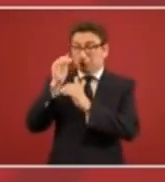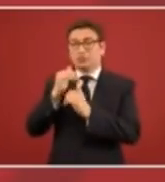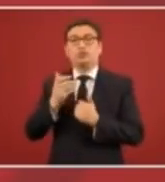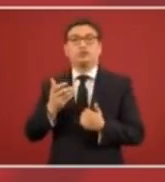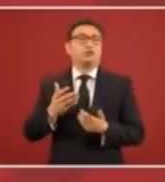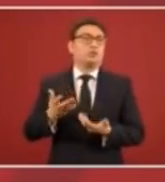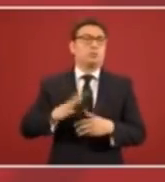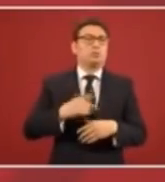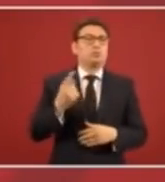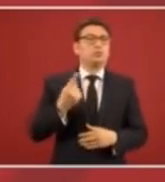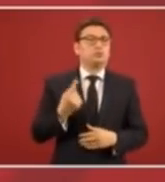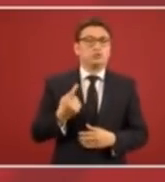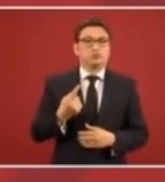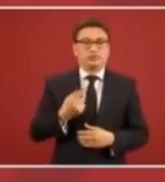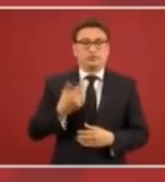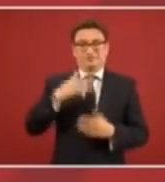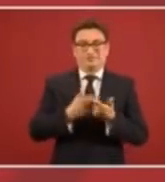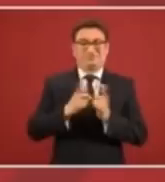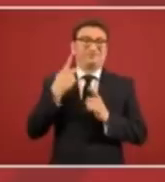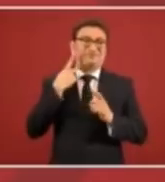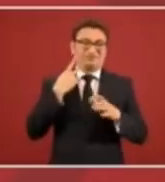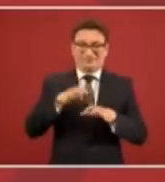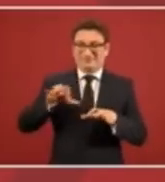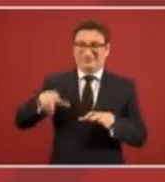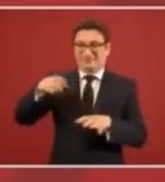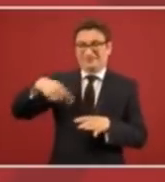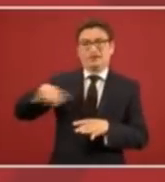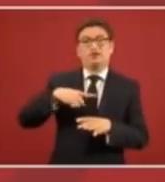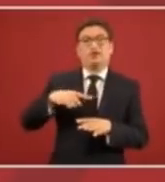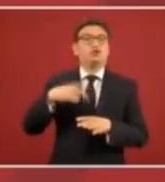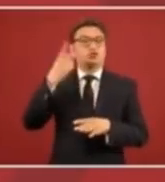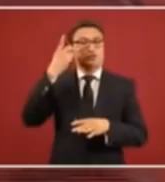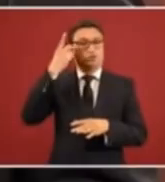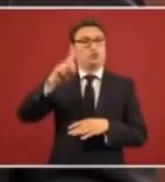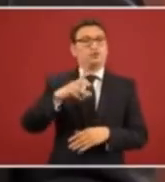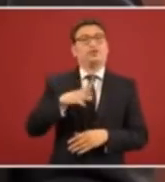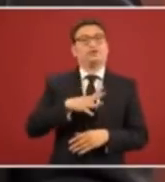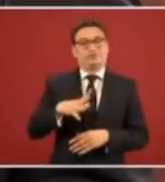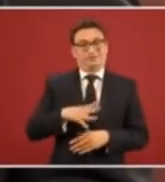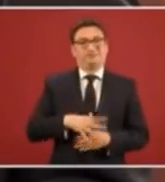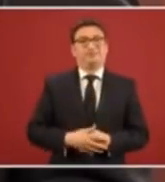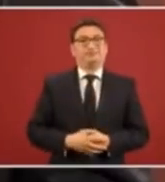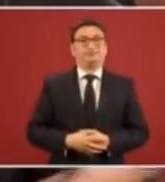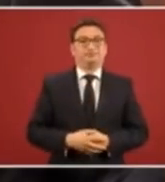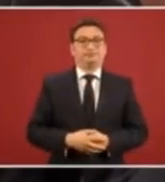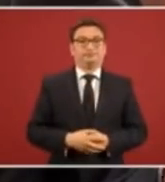Porque al final de cuentas también estos partidos tienen dueño.